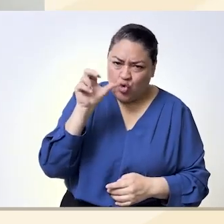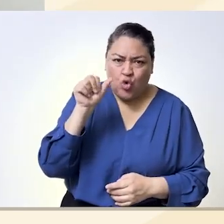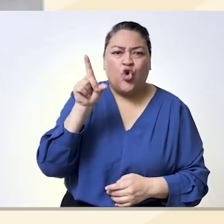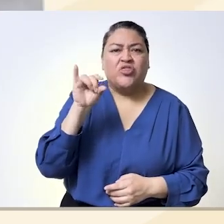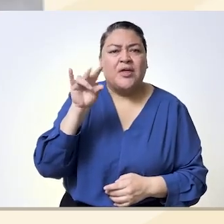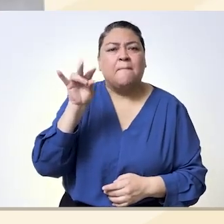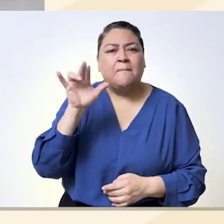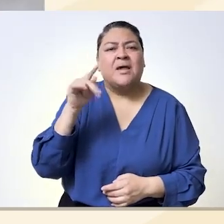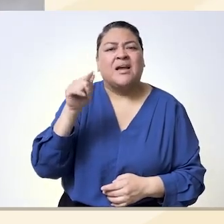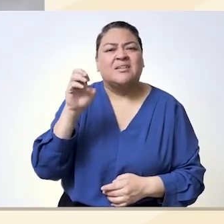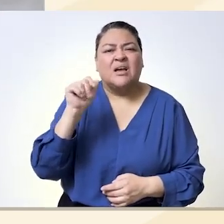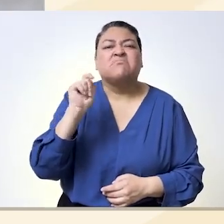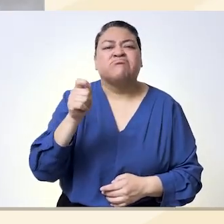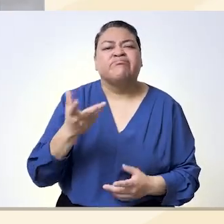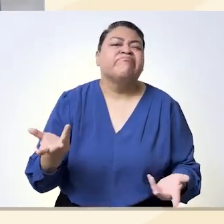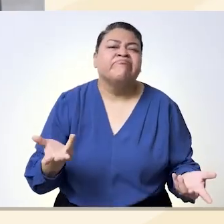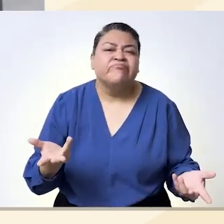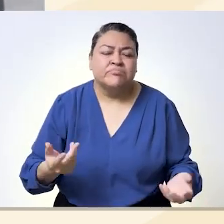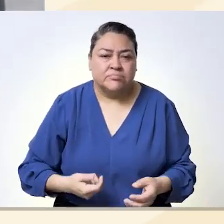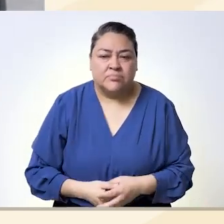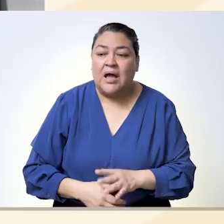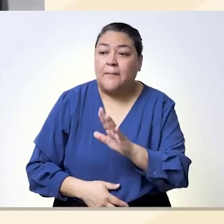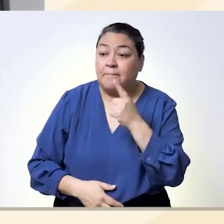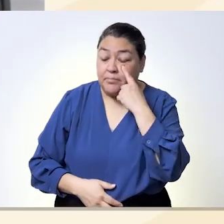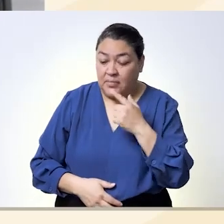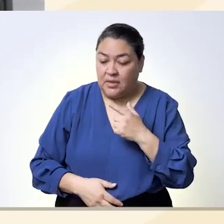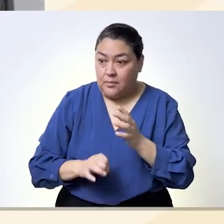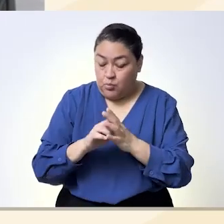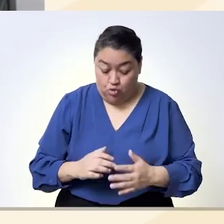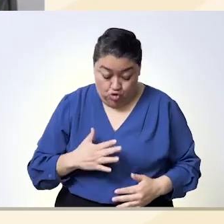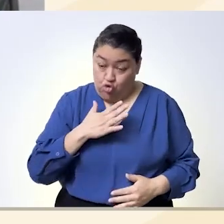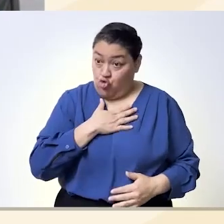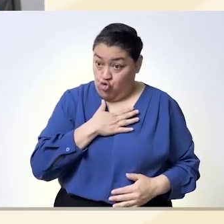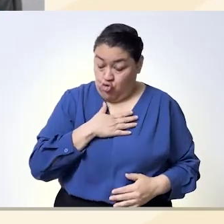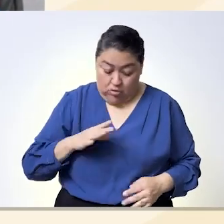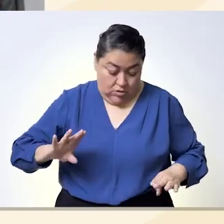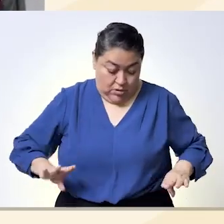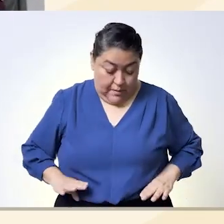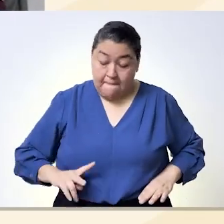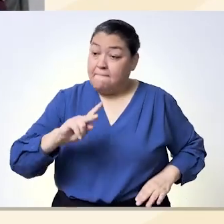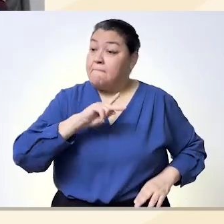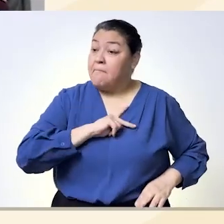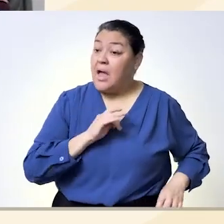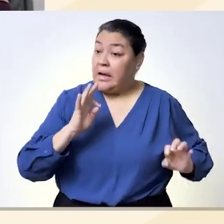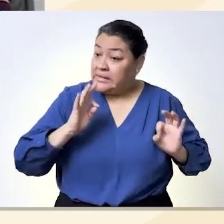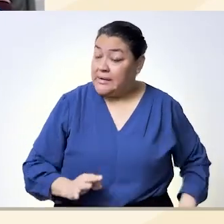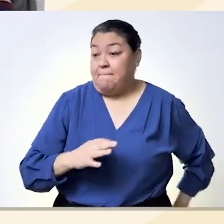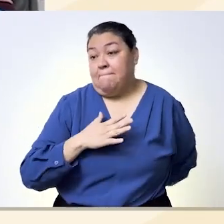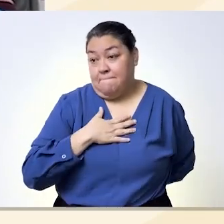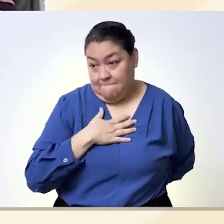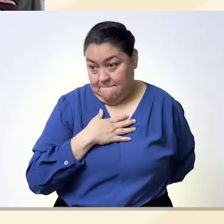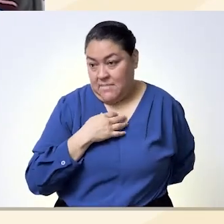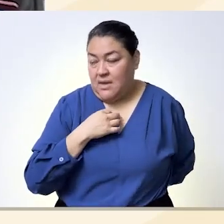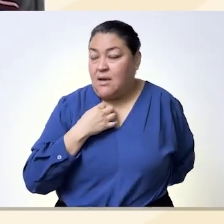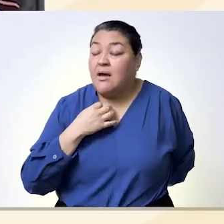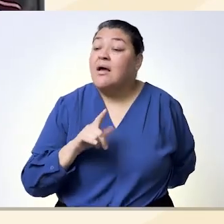que creo que la acogí desde esto que era ser yo misma en mis propios términos, ¿no?